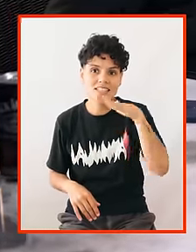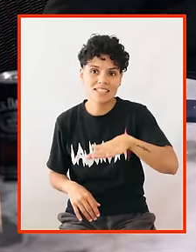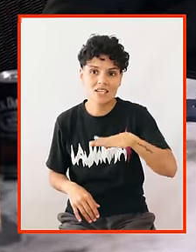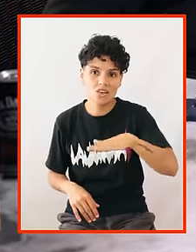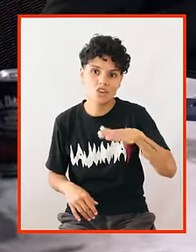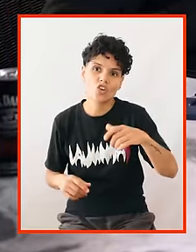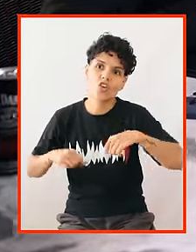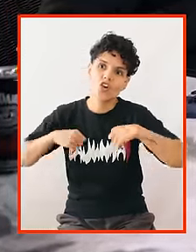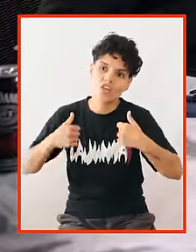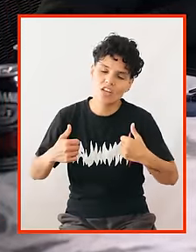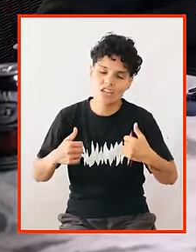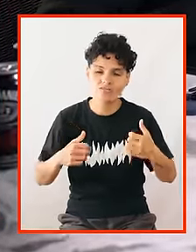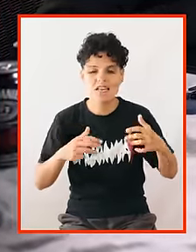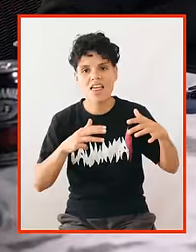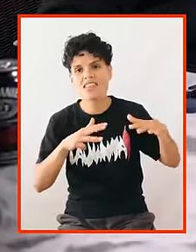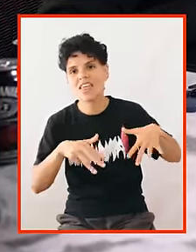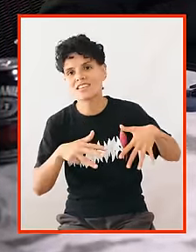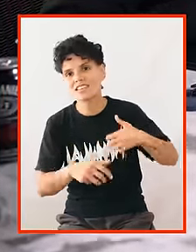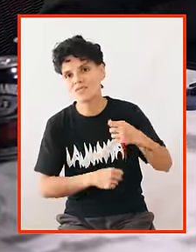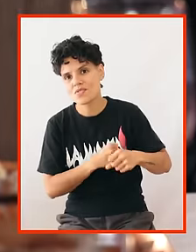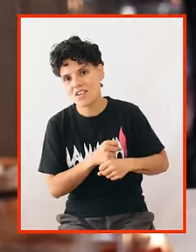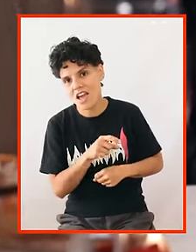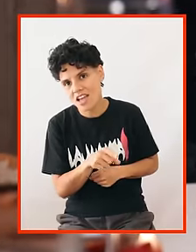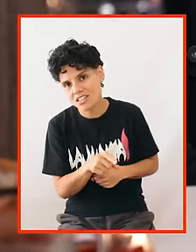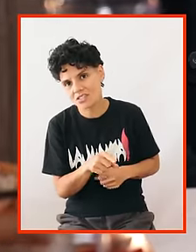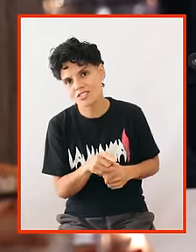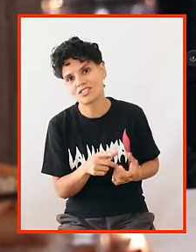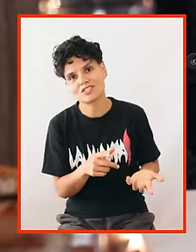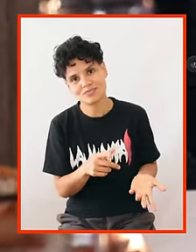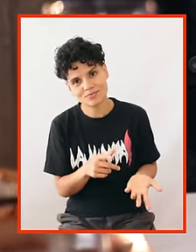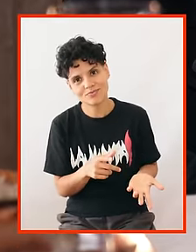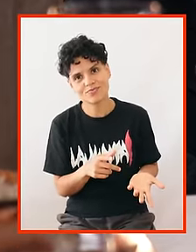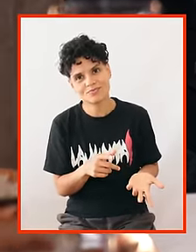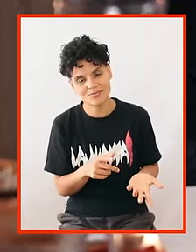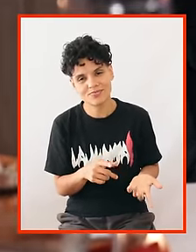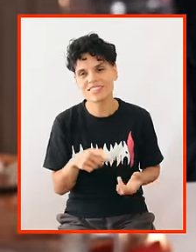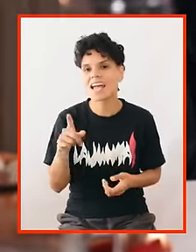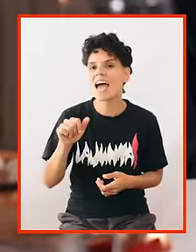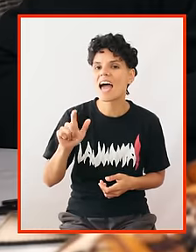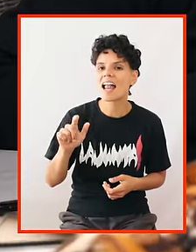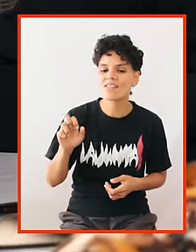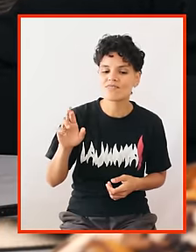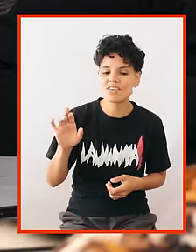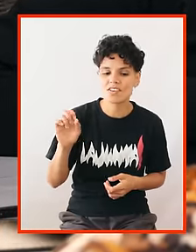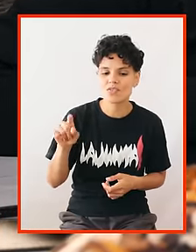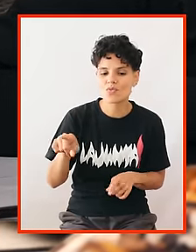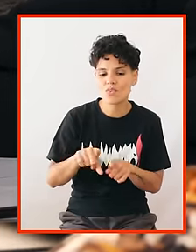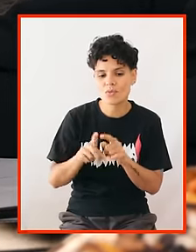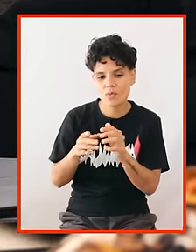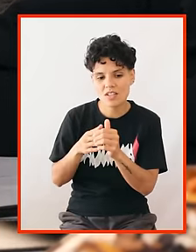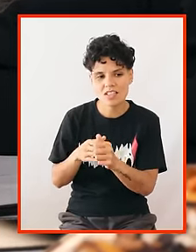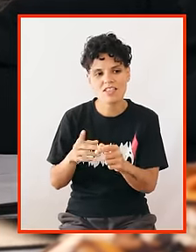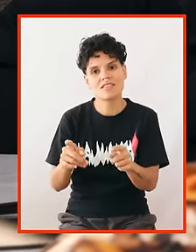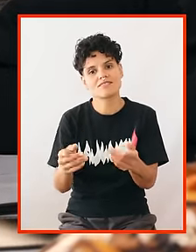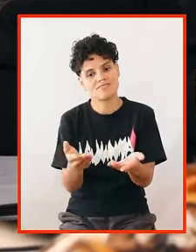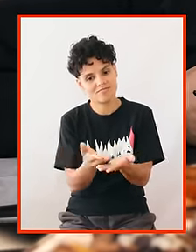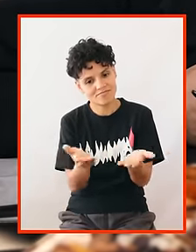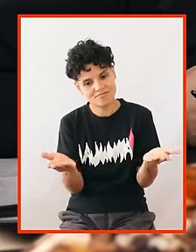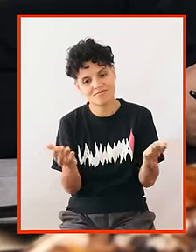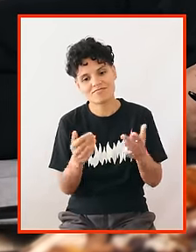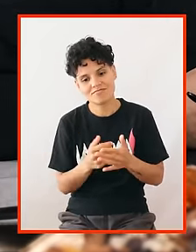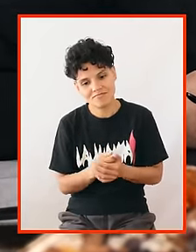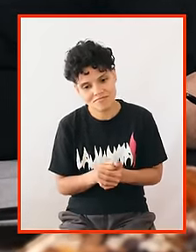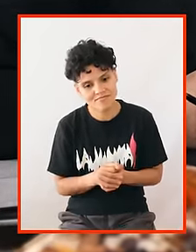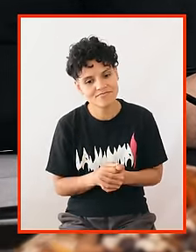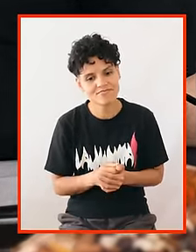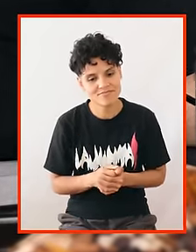Claro. ¿Tú tenías cuánto? 19. Sí, 19. Álvaro al frente. Ajá. Toque cansado, igual era